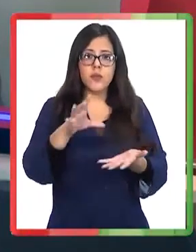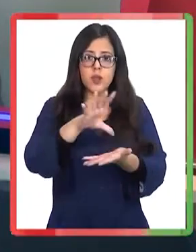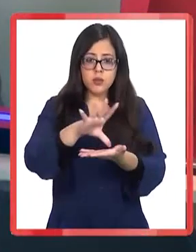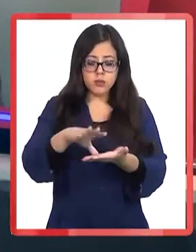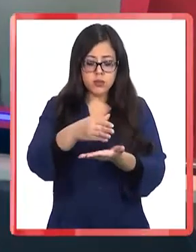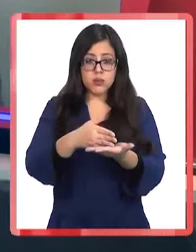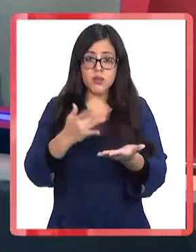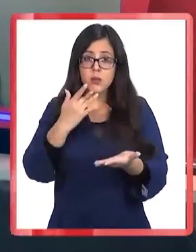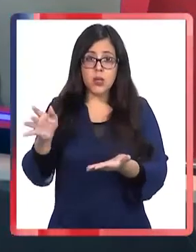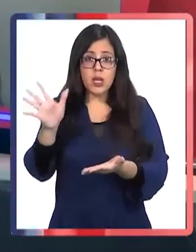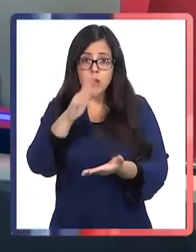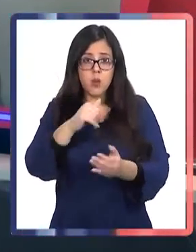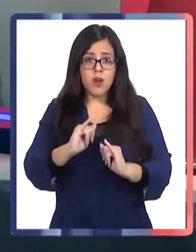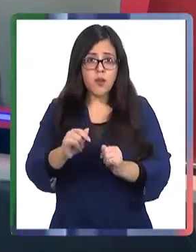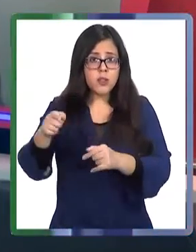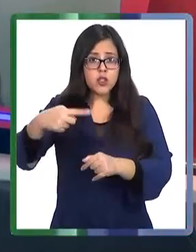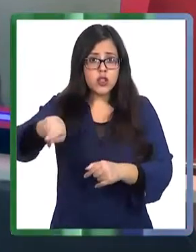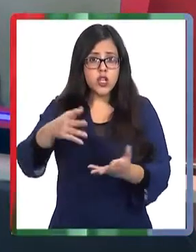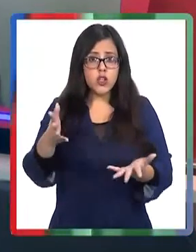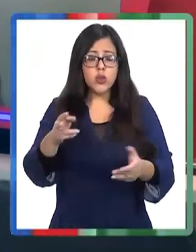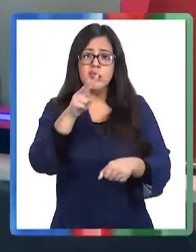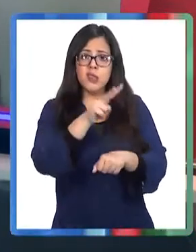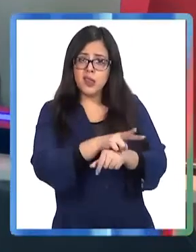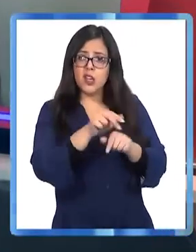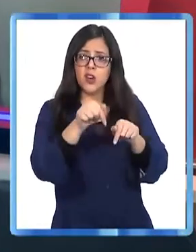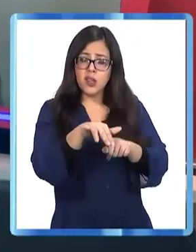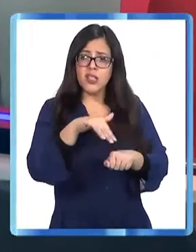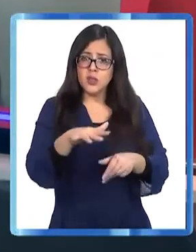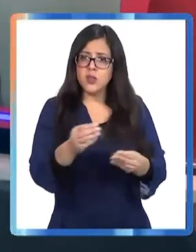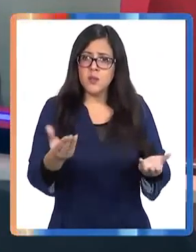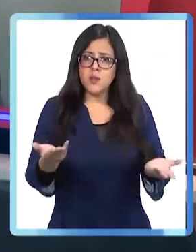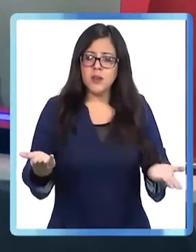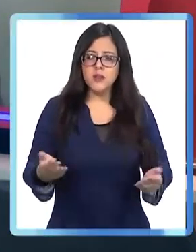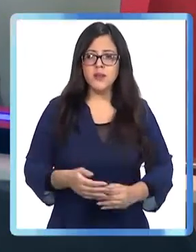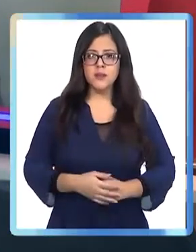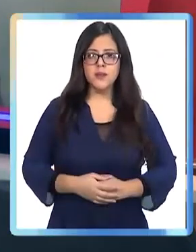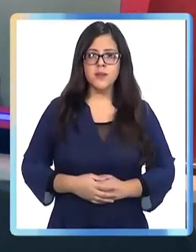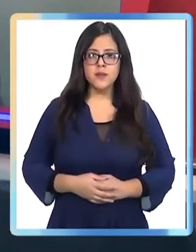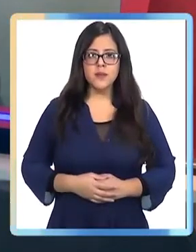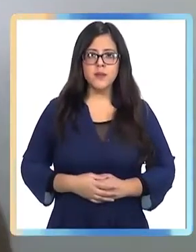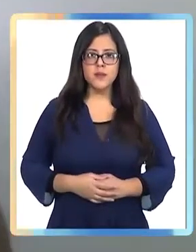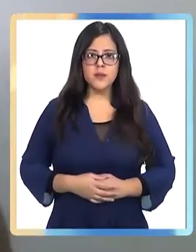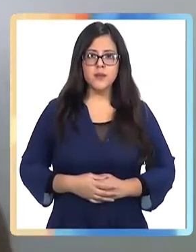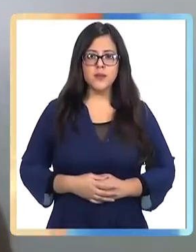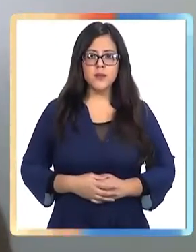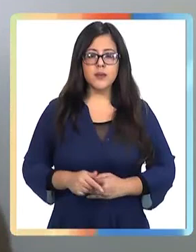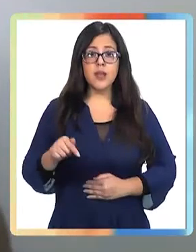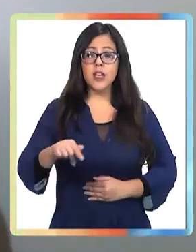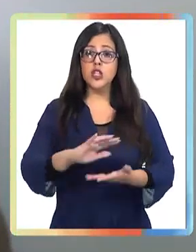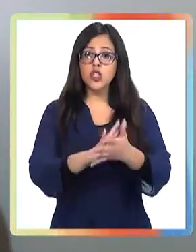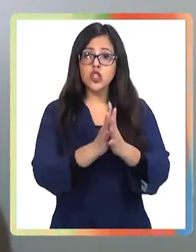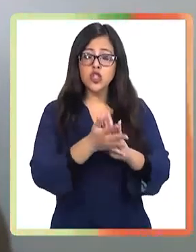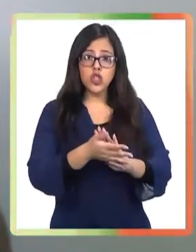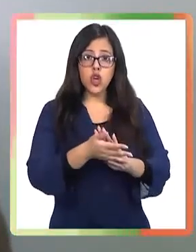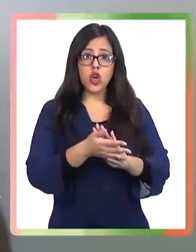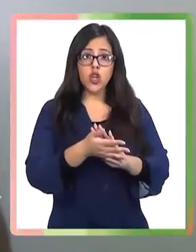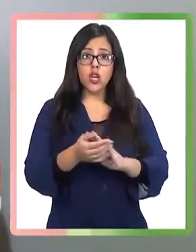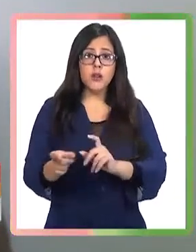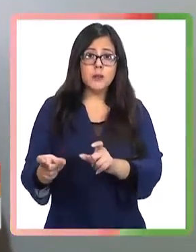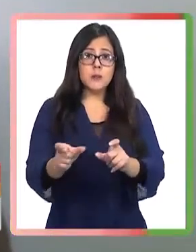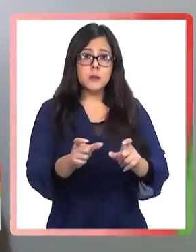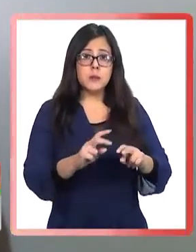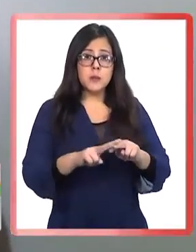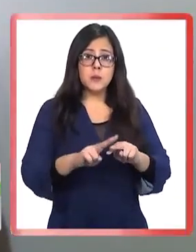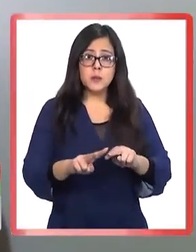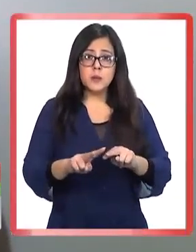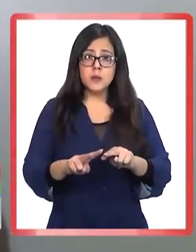las fronteras? ¿No tienen ellos esa información? ¿No han sido testigos de este tipo de situaciones? Todas las rondas que hemos realizado a